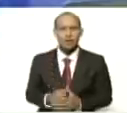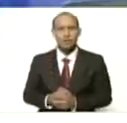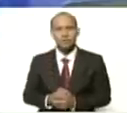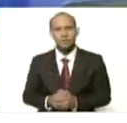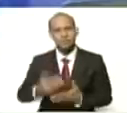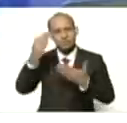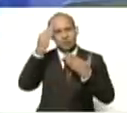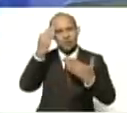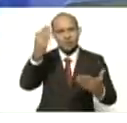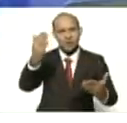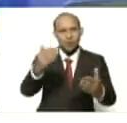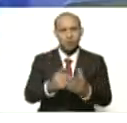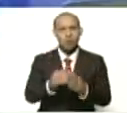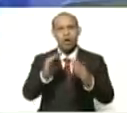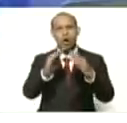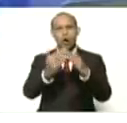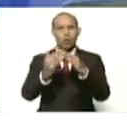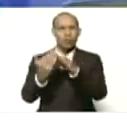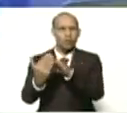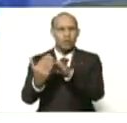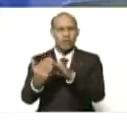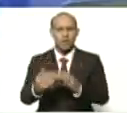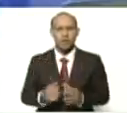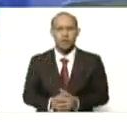pescadoras a las comunidades